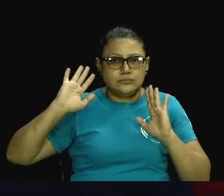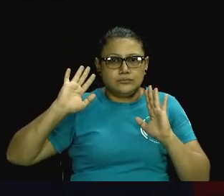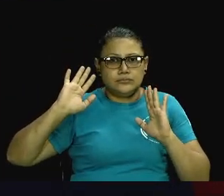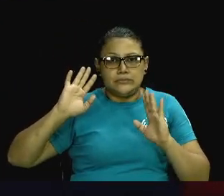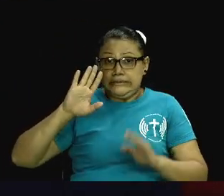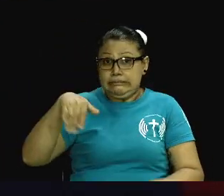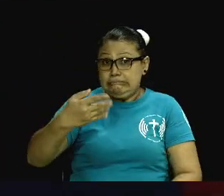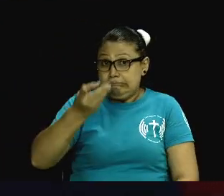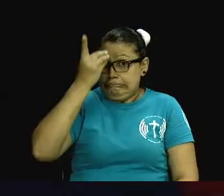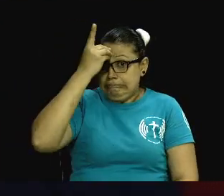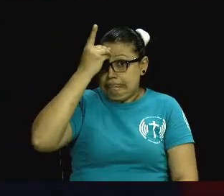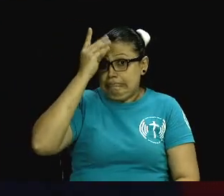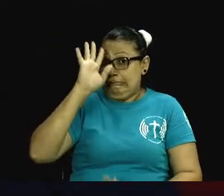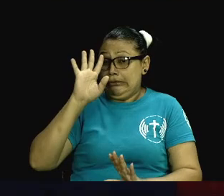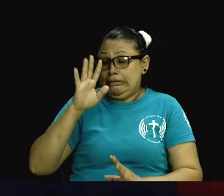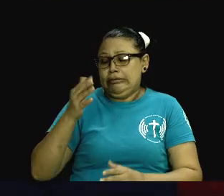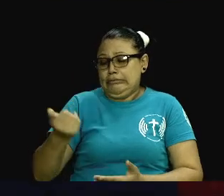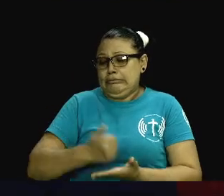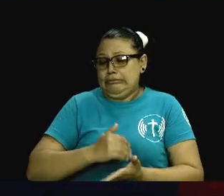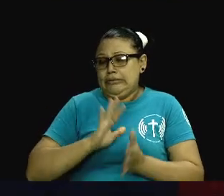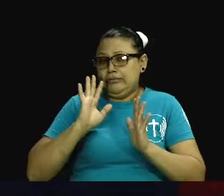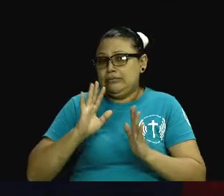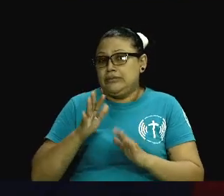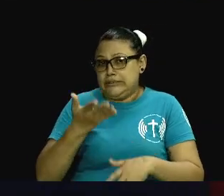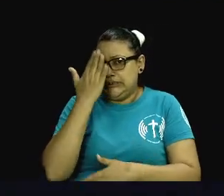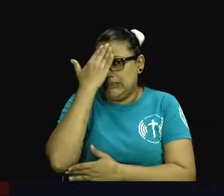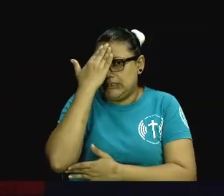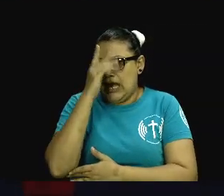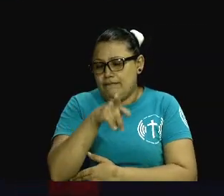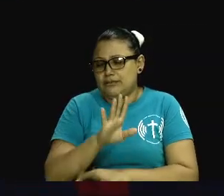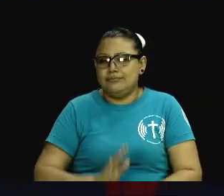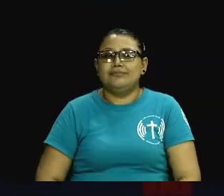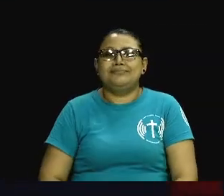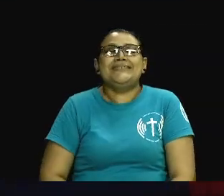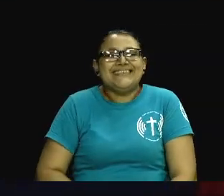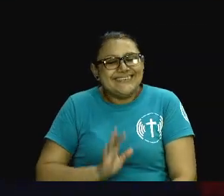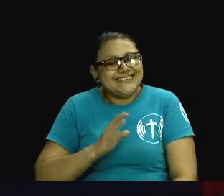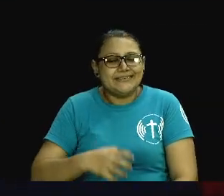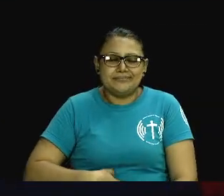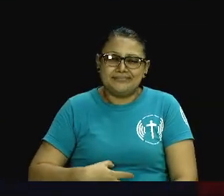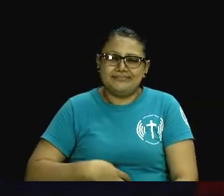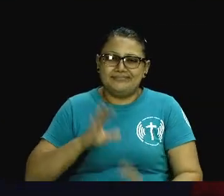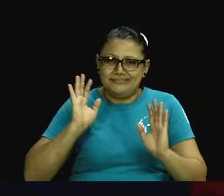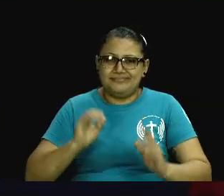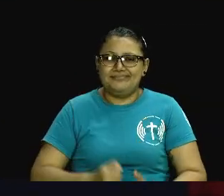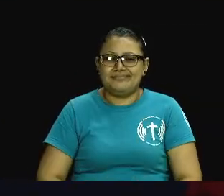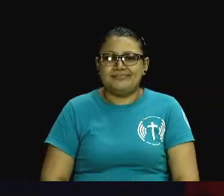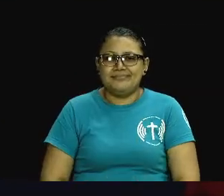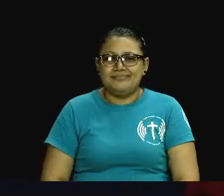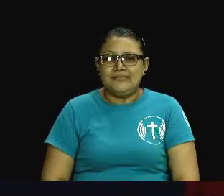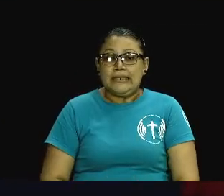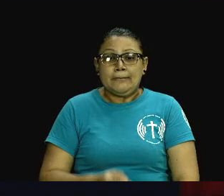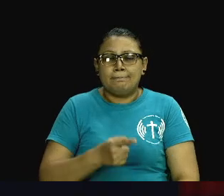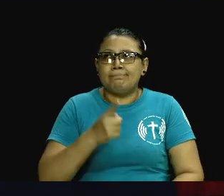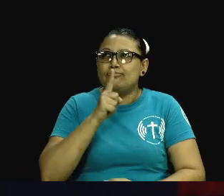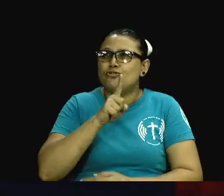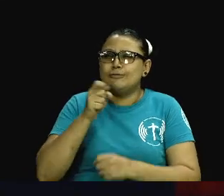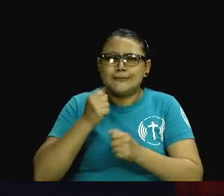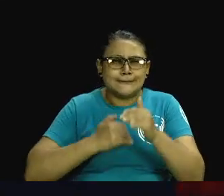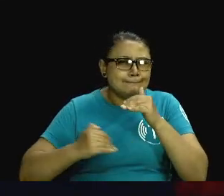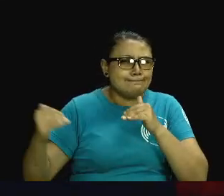venga el otro domingo y ustedes ya saben por qué es pero dios es más que esa bolsa de alimento